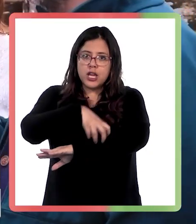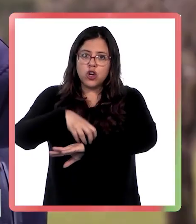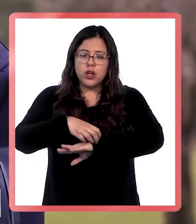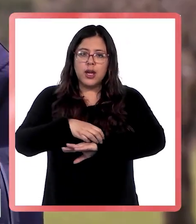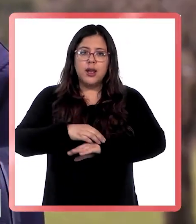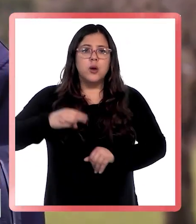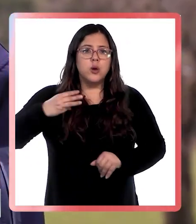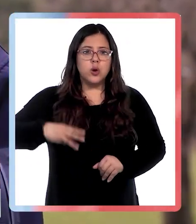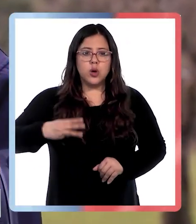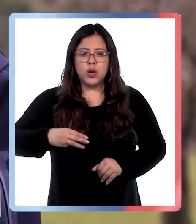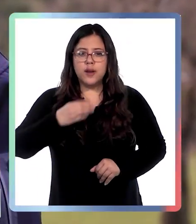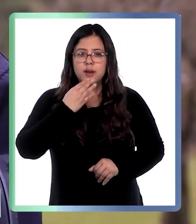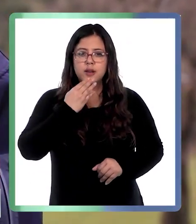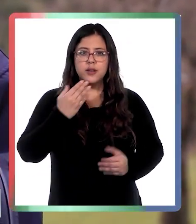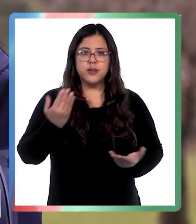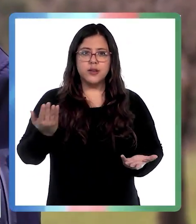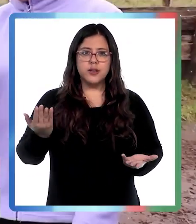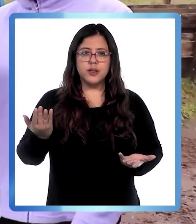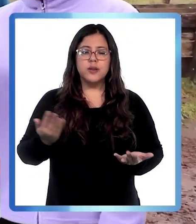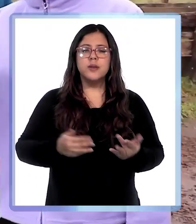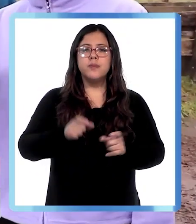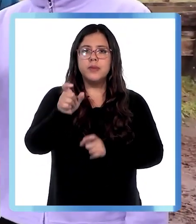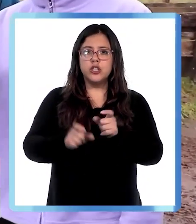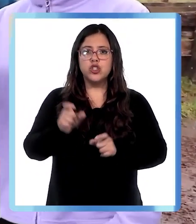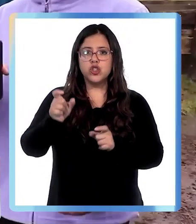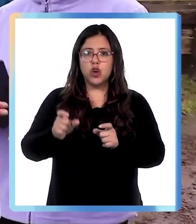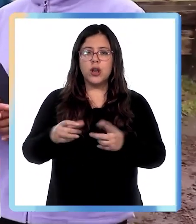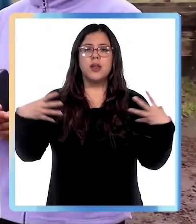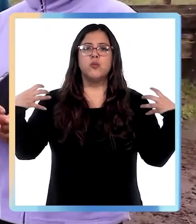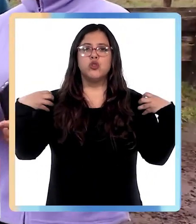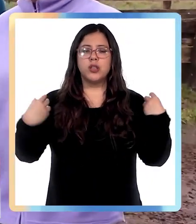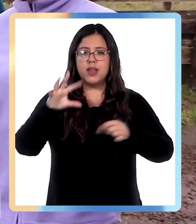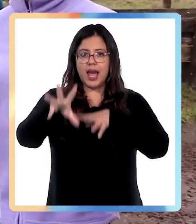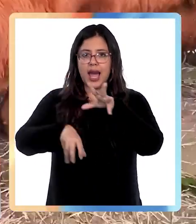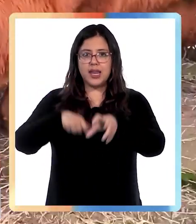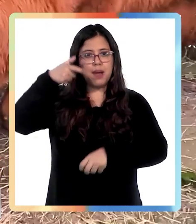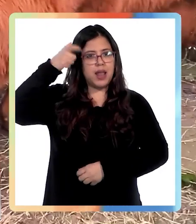municipalidades y también productores